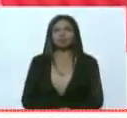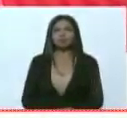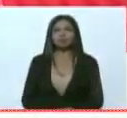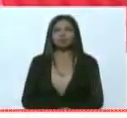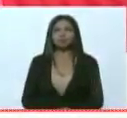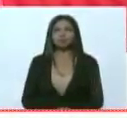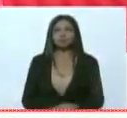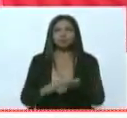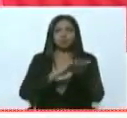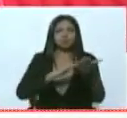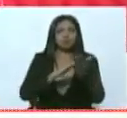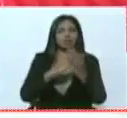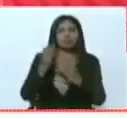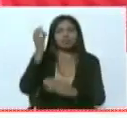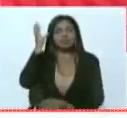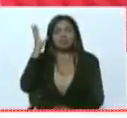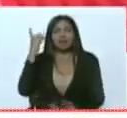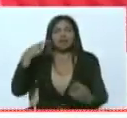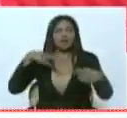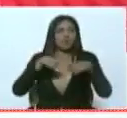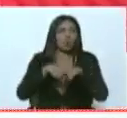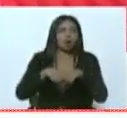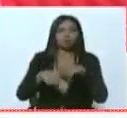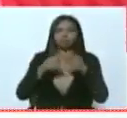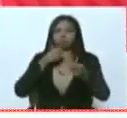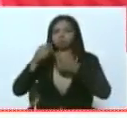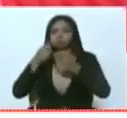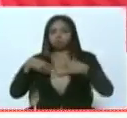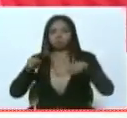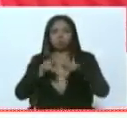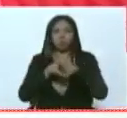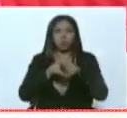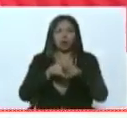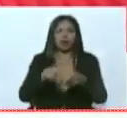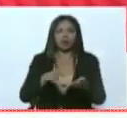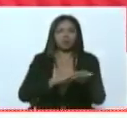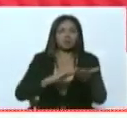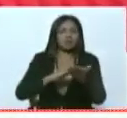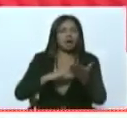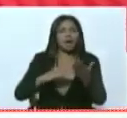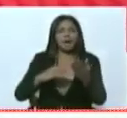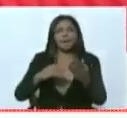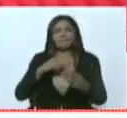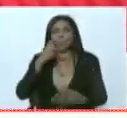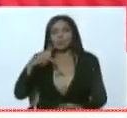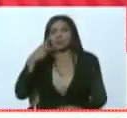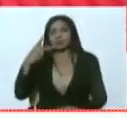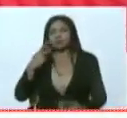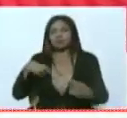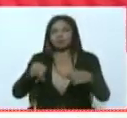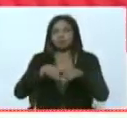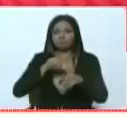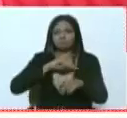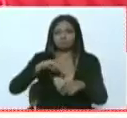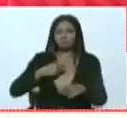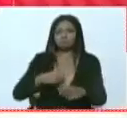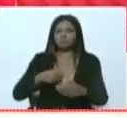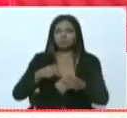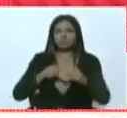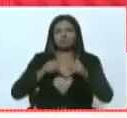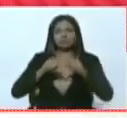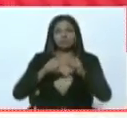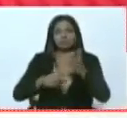para la calidad ideológica, la calidad discursiva, la calidad política de nuestra acción permanente.